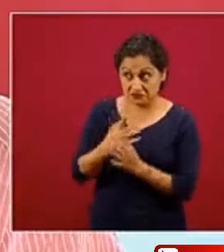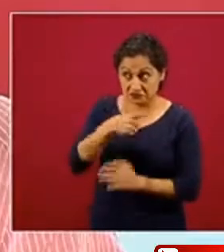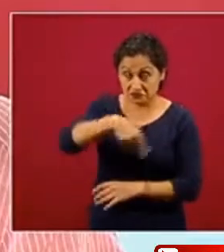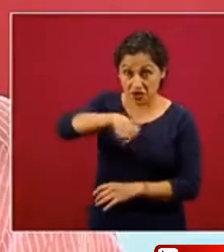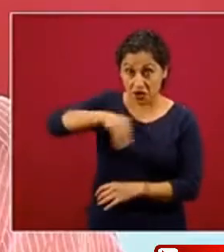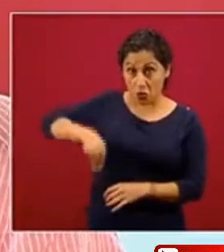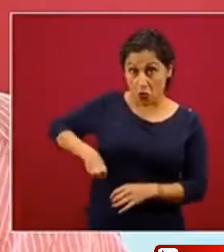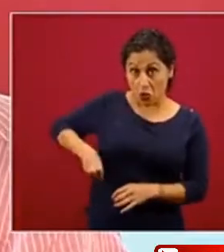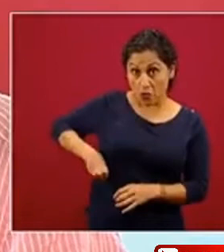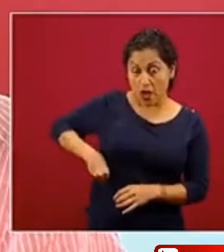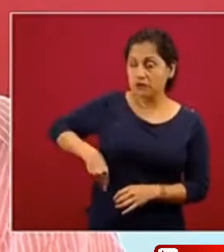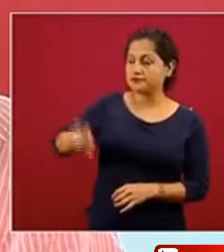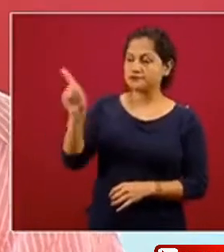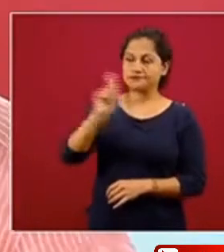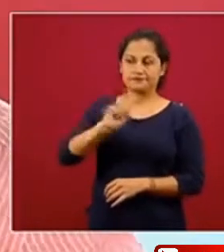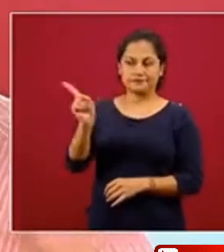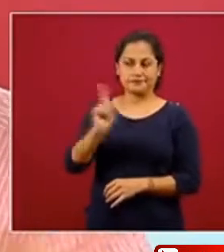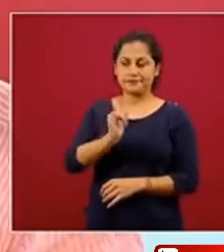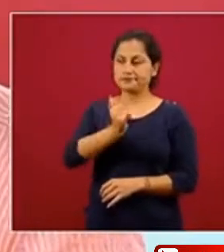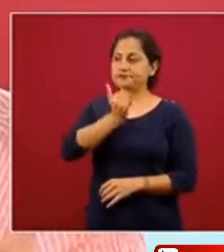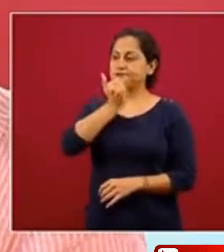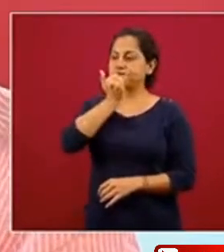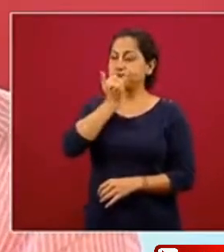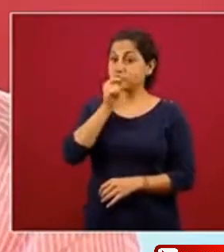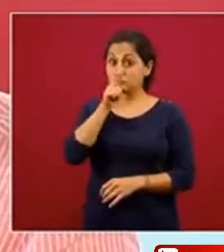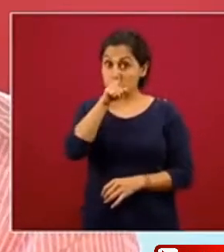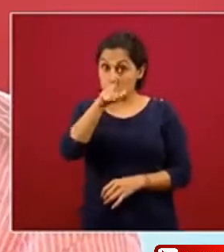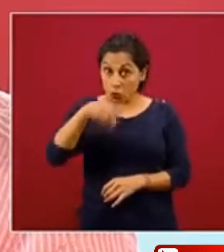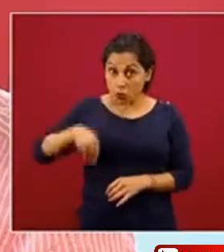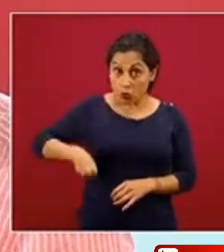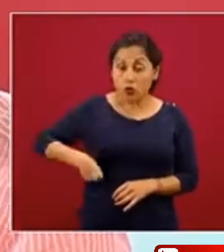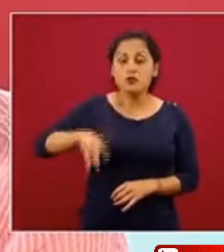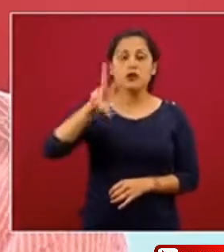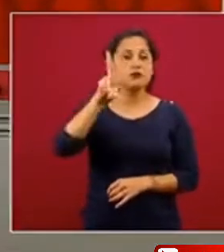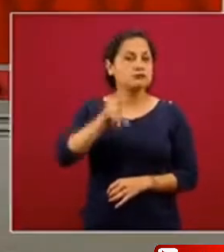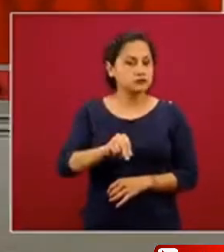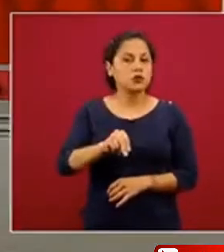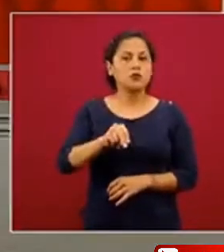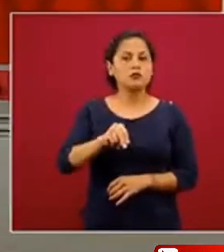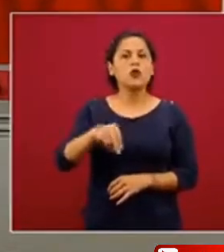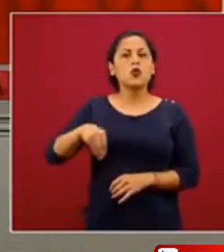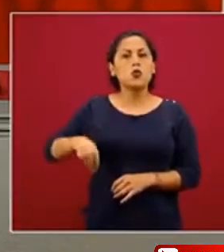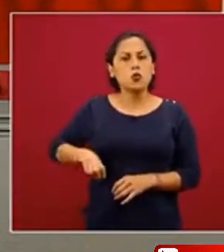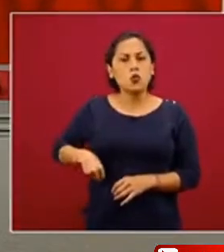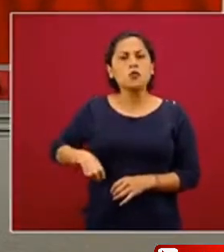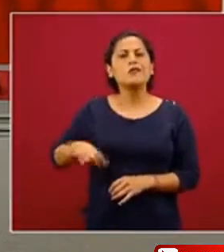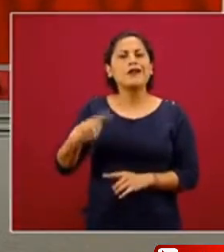usted, es culpa de este ambiente nutricional que ha sido